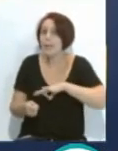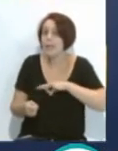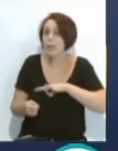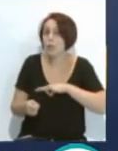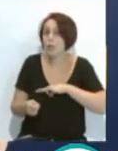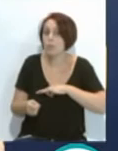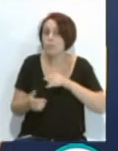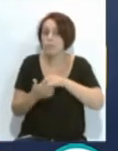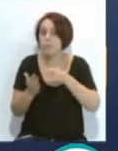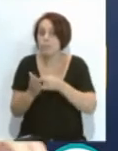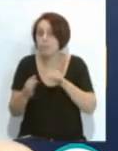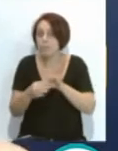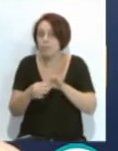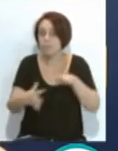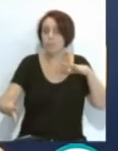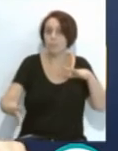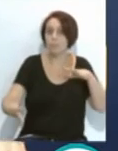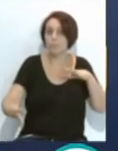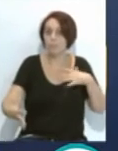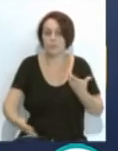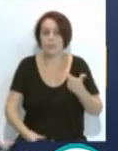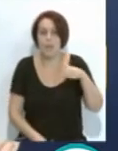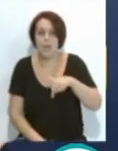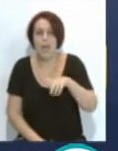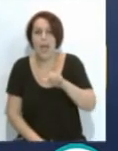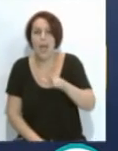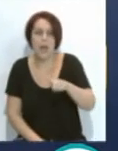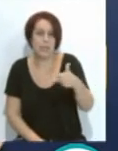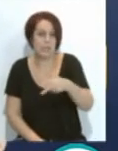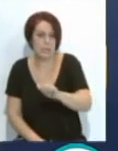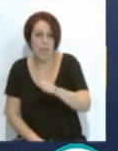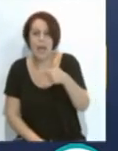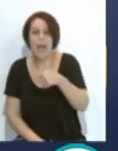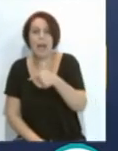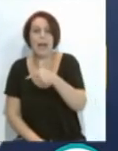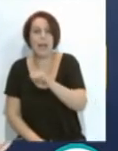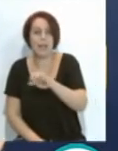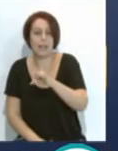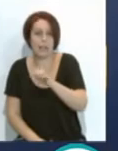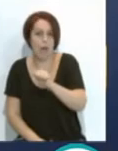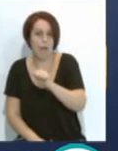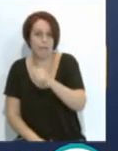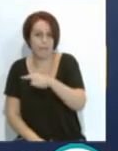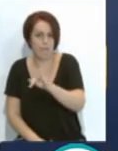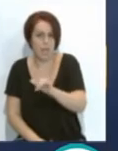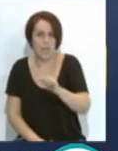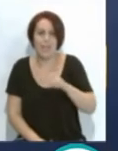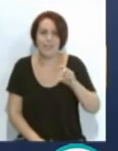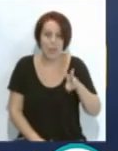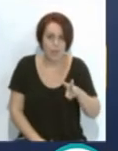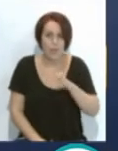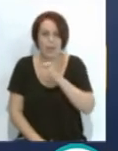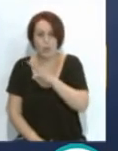nada que ver. Aquí tengo salida el Elche 13, el Getafe 14, el Alavés 12, el Atlético de Madrid